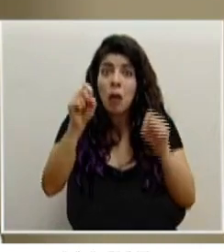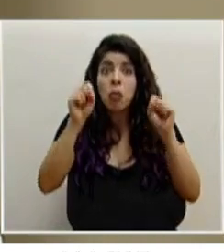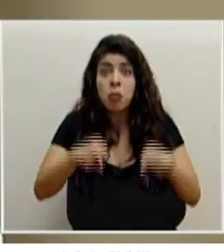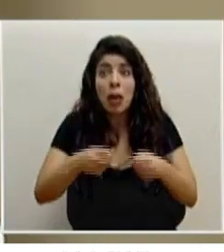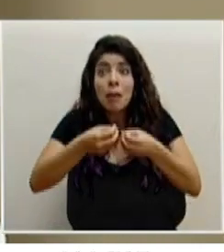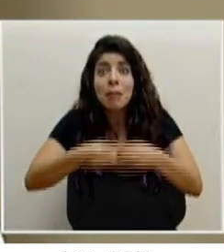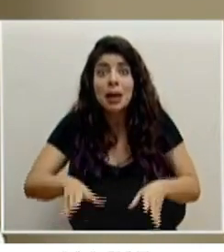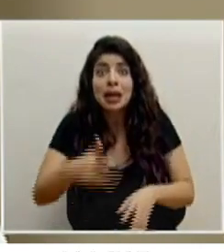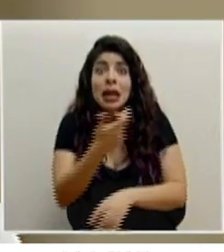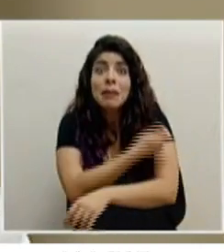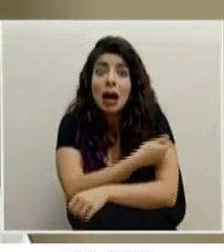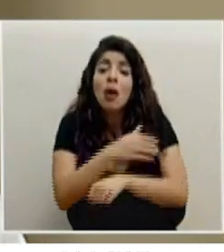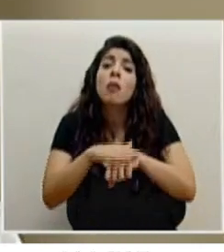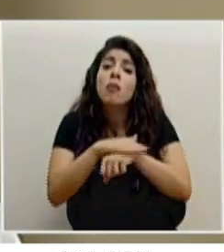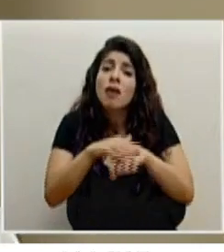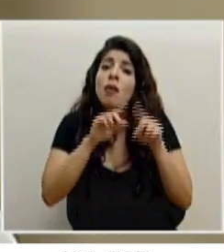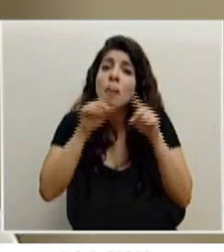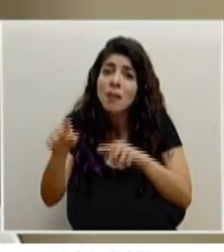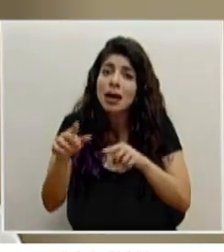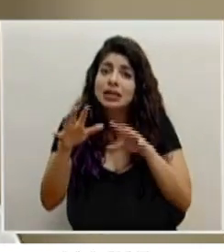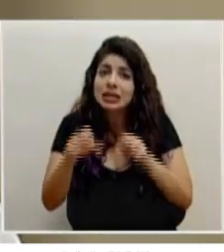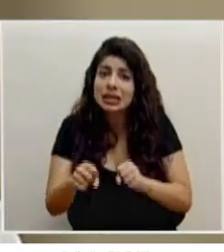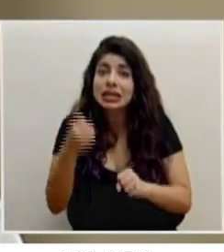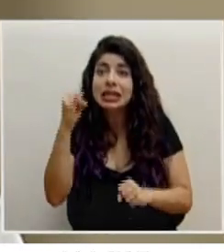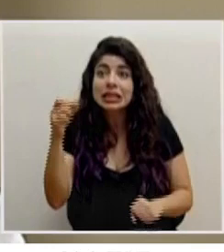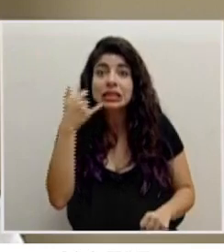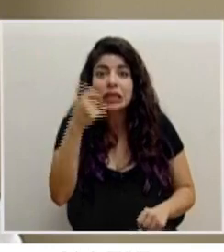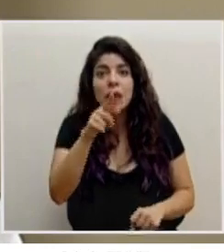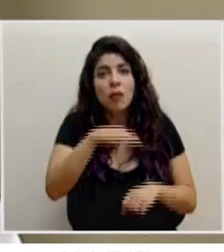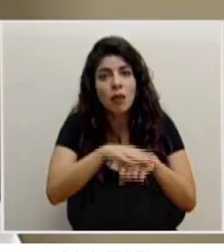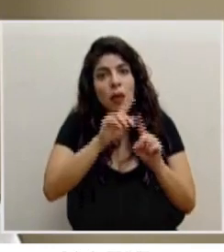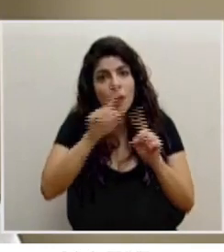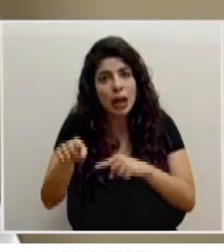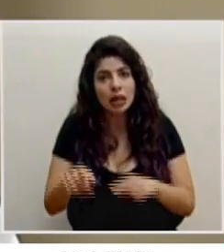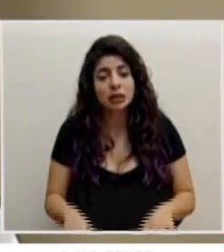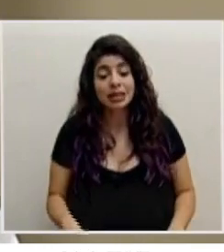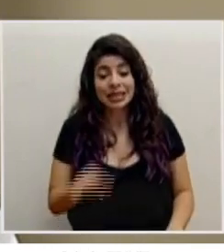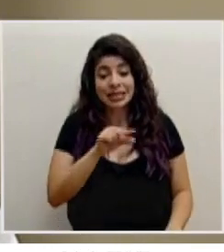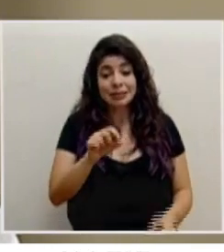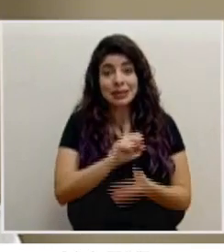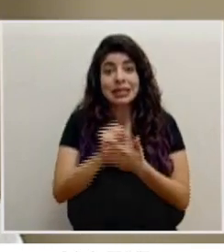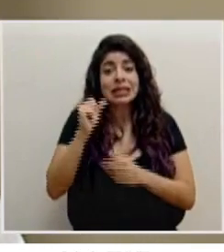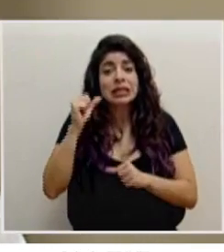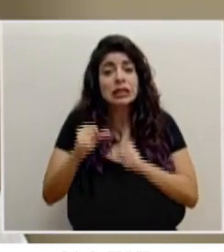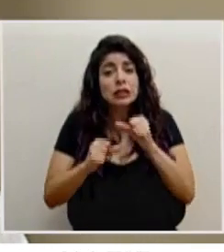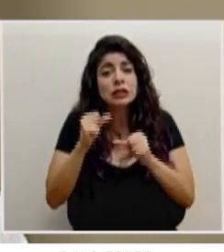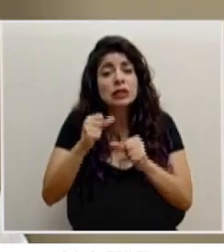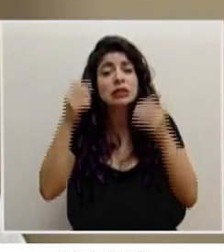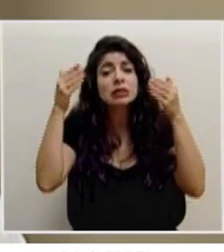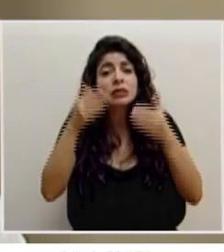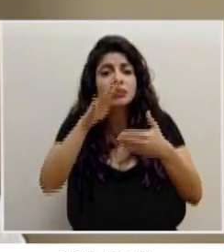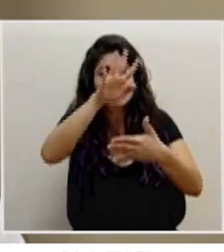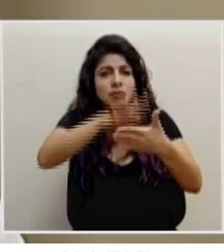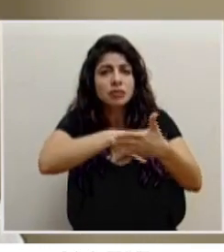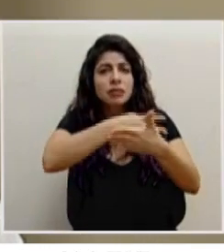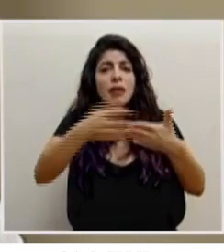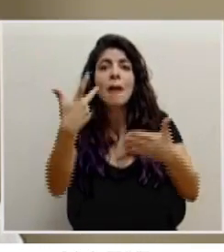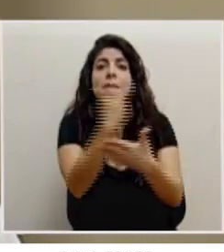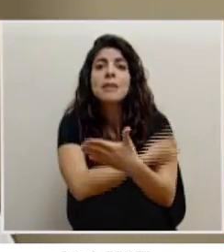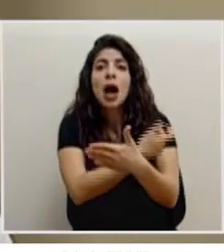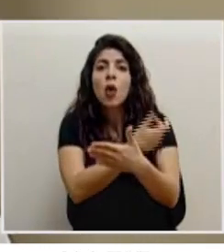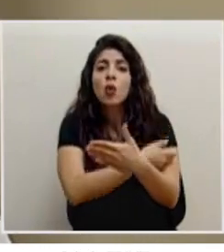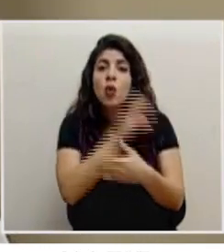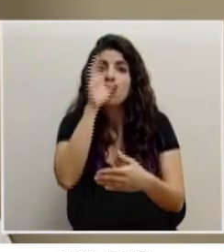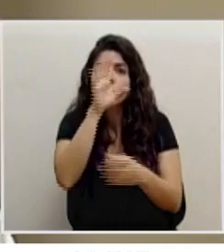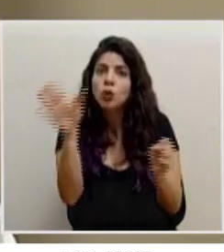perder dosis. Por favor, asistan a las citas. Nuestros esfuerzos en Semana Santa están dirigidos a completar un esquema de vacunación y